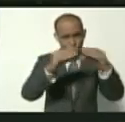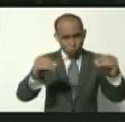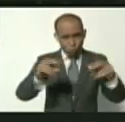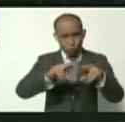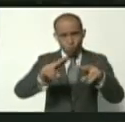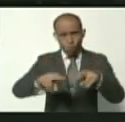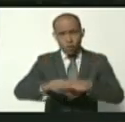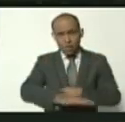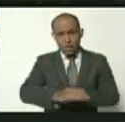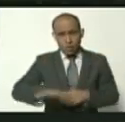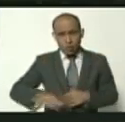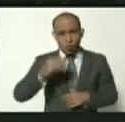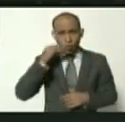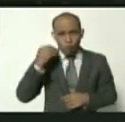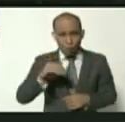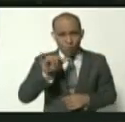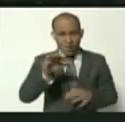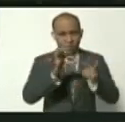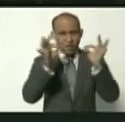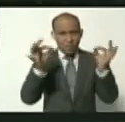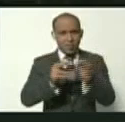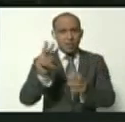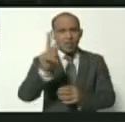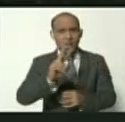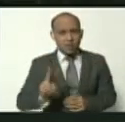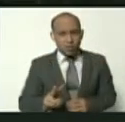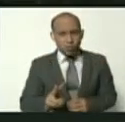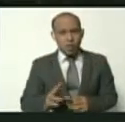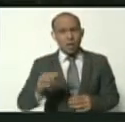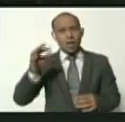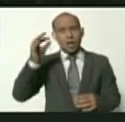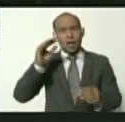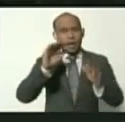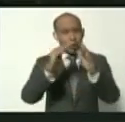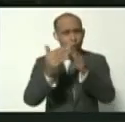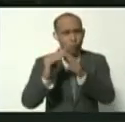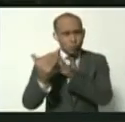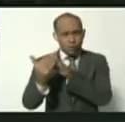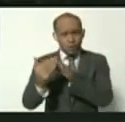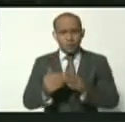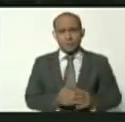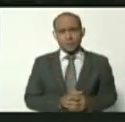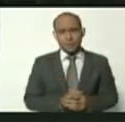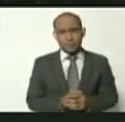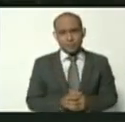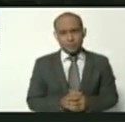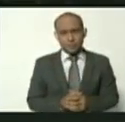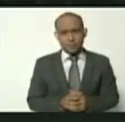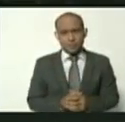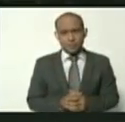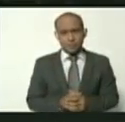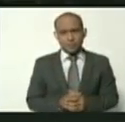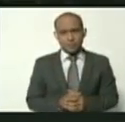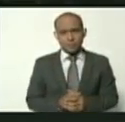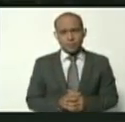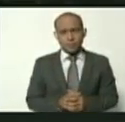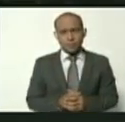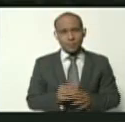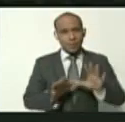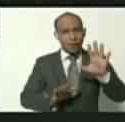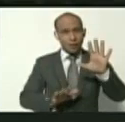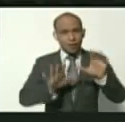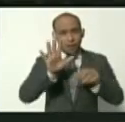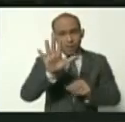jóvenes y a las familias de Venezuela, a las comunas, a los comuneros, que el